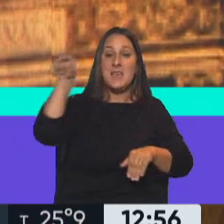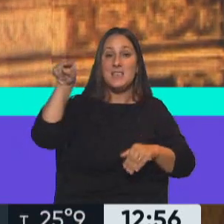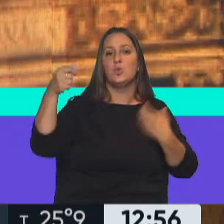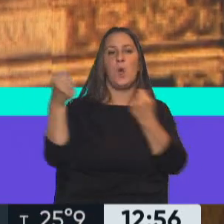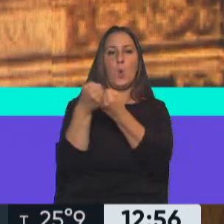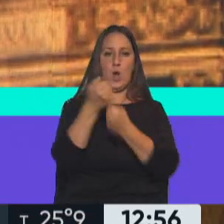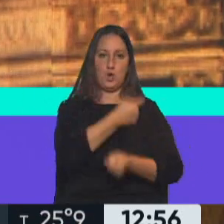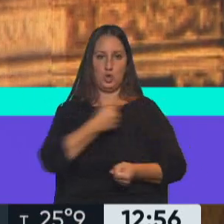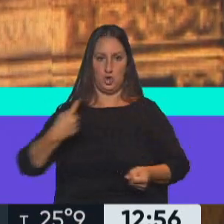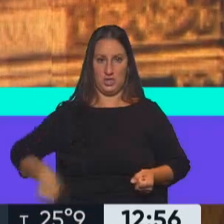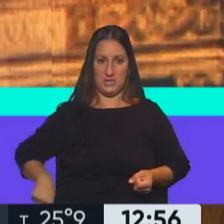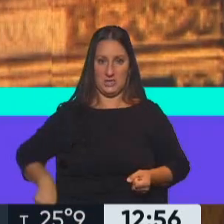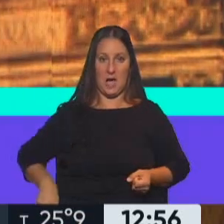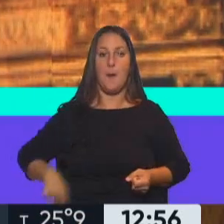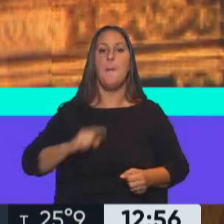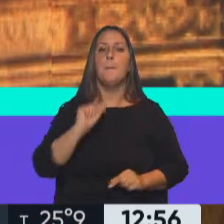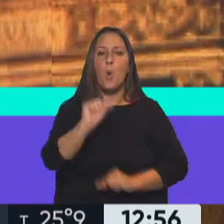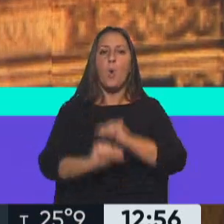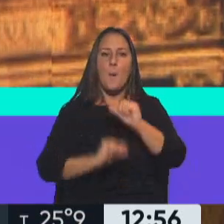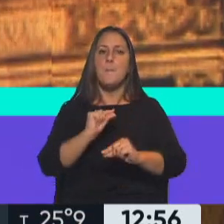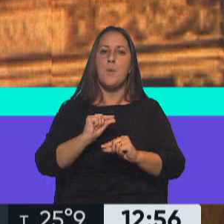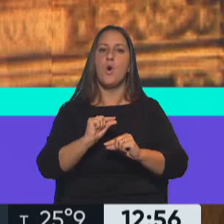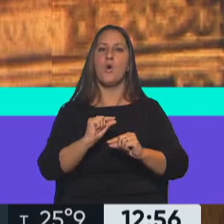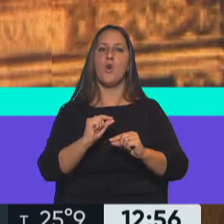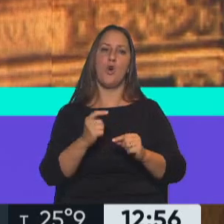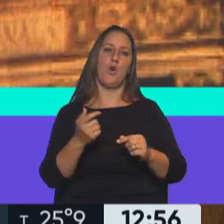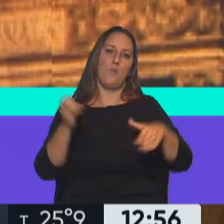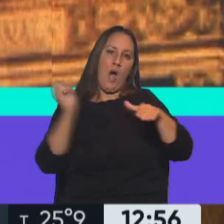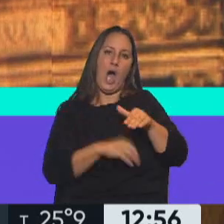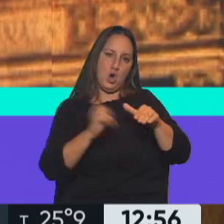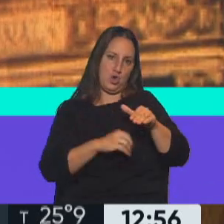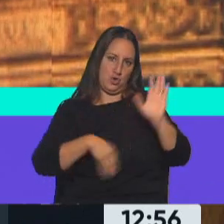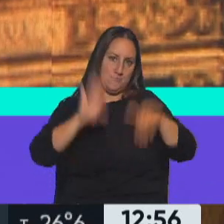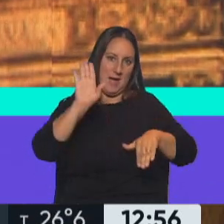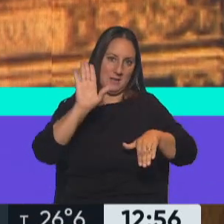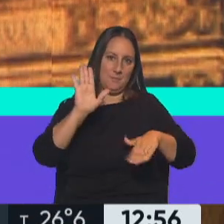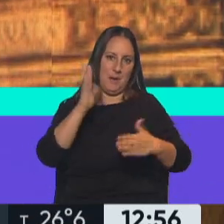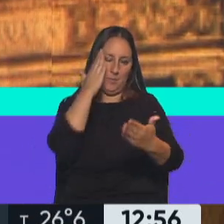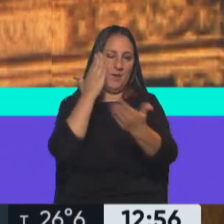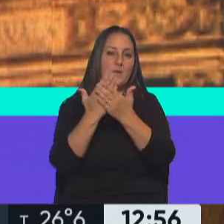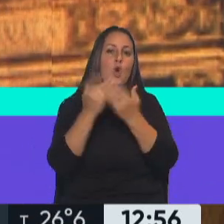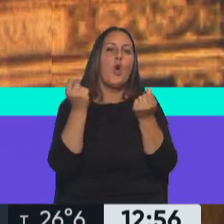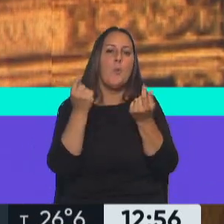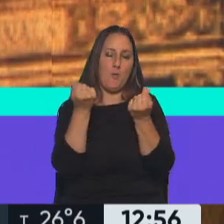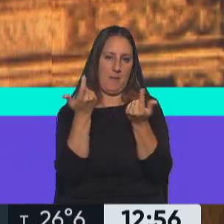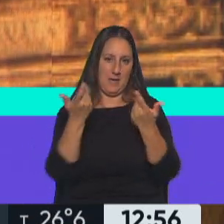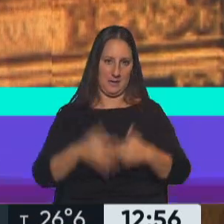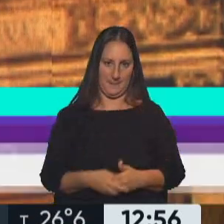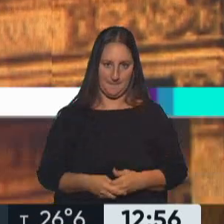con China que nos permite engrosar mejor nuestra espalda financiera para hacer frente a los movimientos del tipo de cambio.